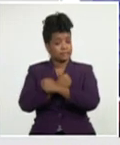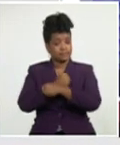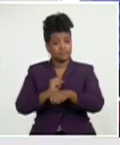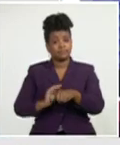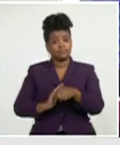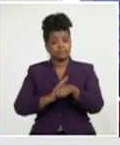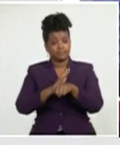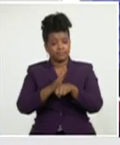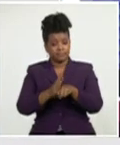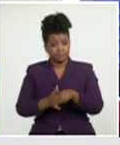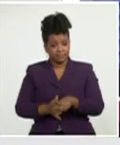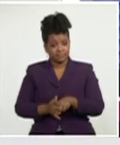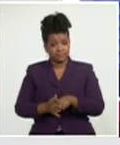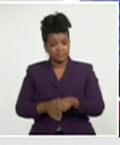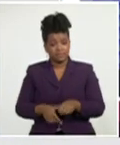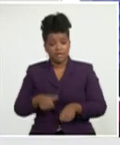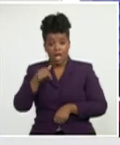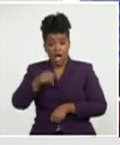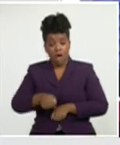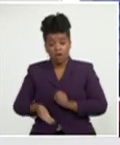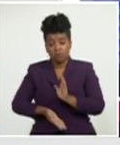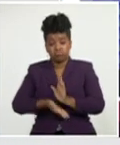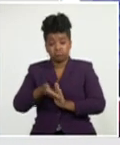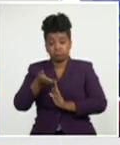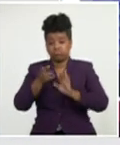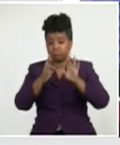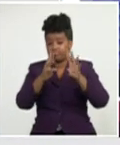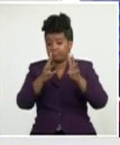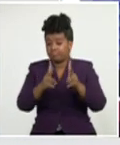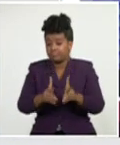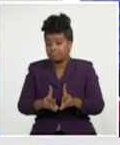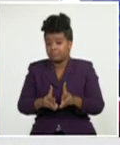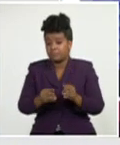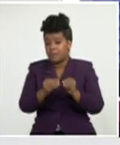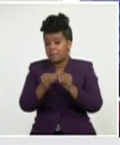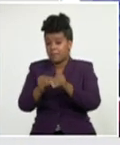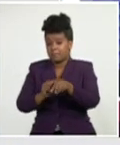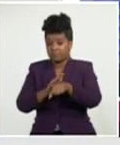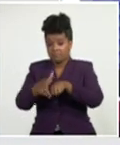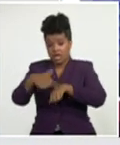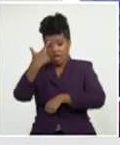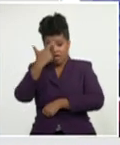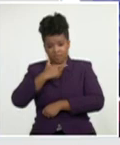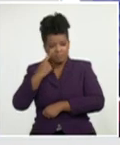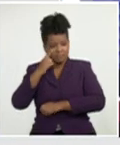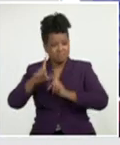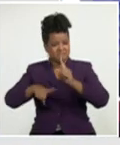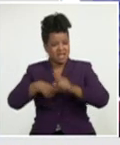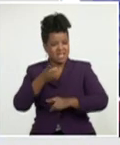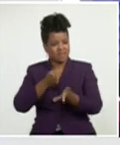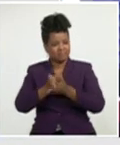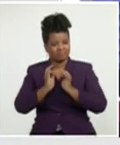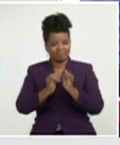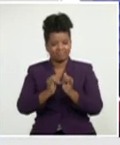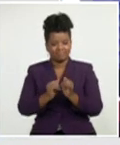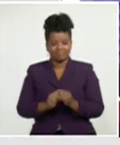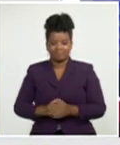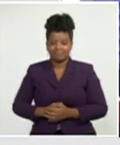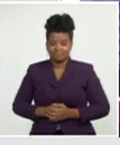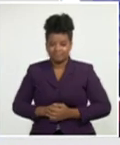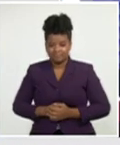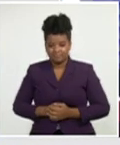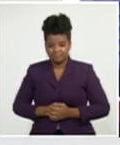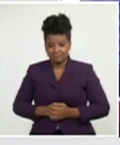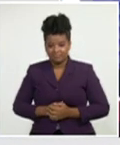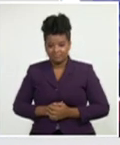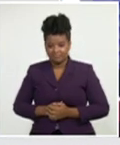riesgo cuando las estadísticas no son nada favorables en este mes de abril. Nos vemos mañana para seguirle contando lo que hace Cuba por la salud